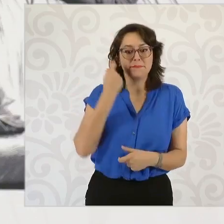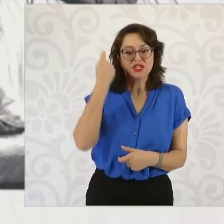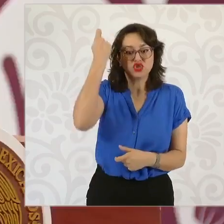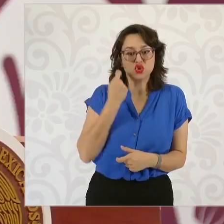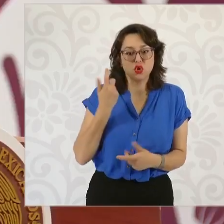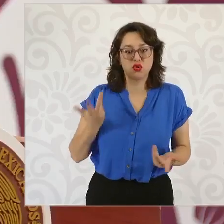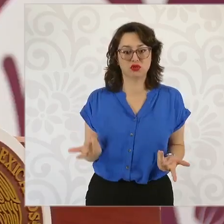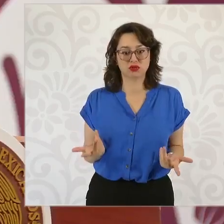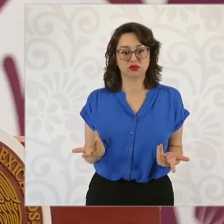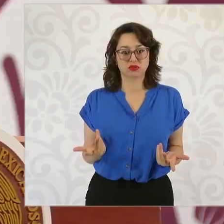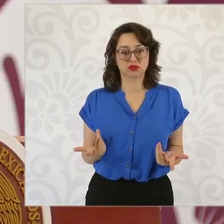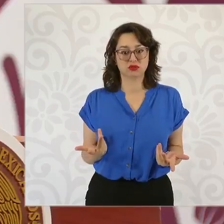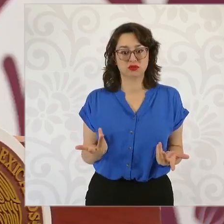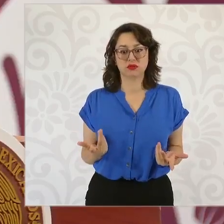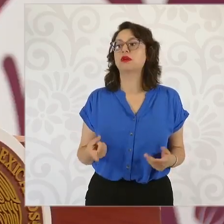el Bienestar.